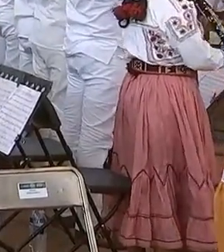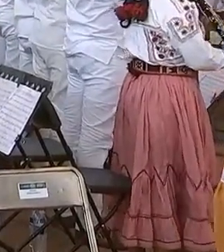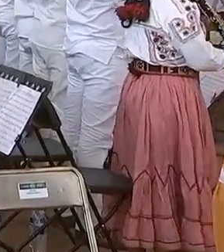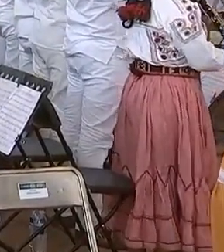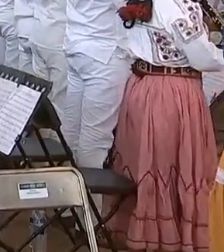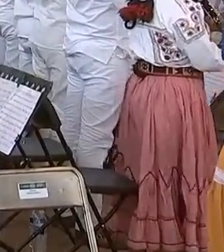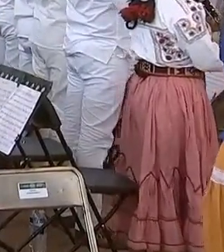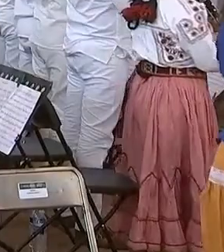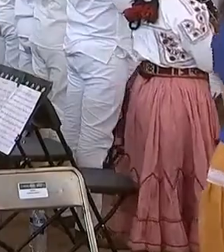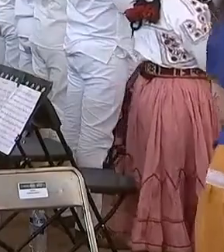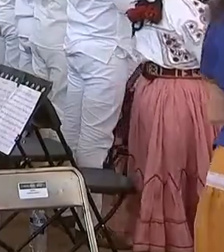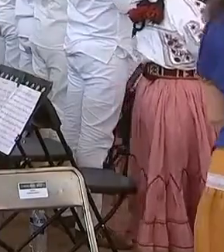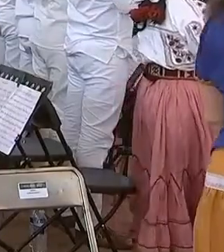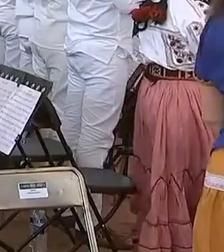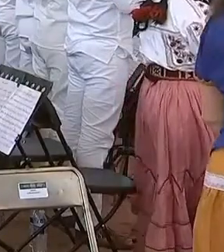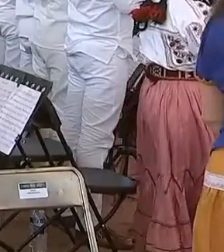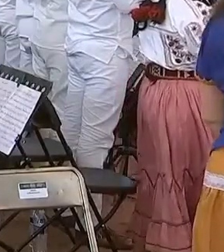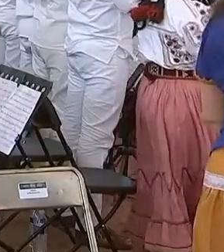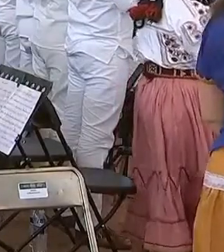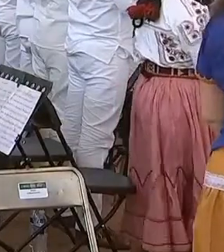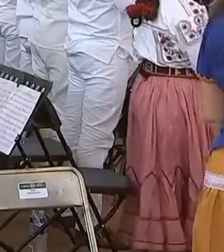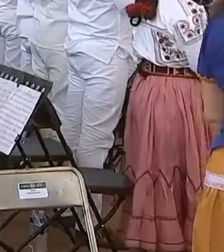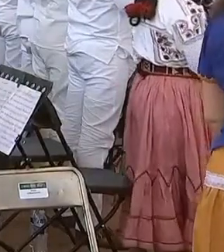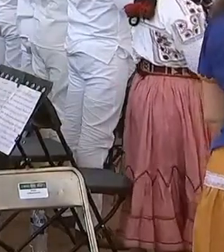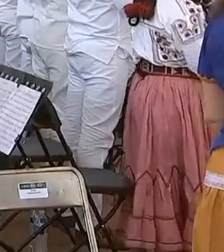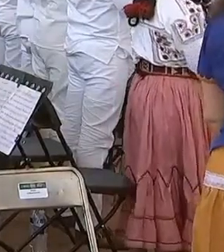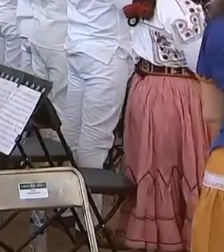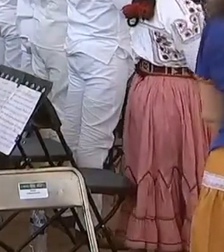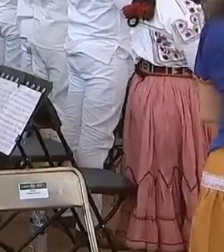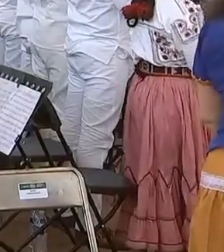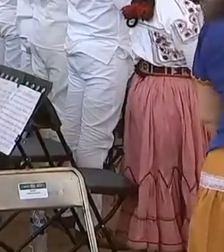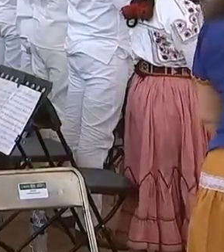Bogdane, Anaviantarazu, Emoyo,